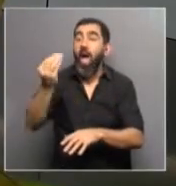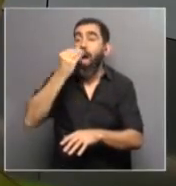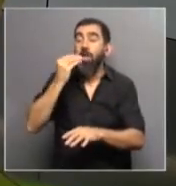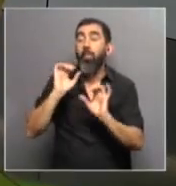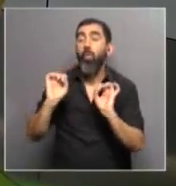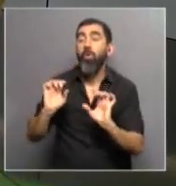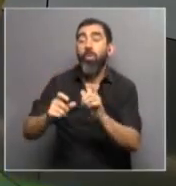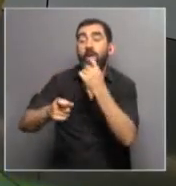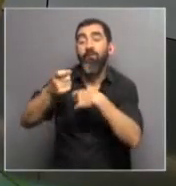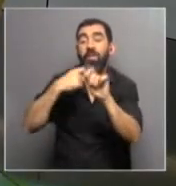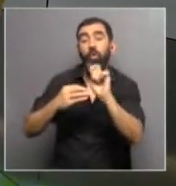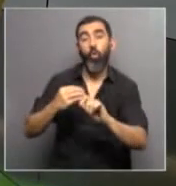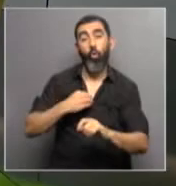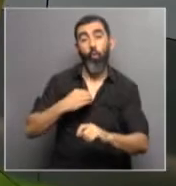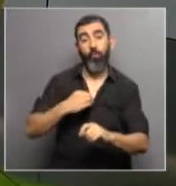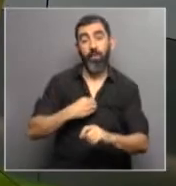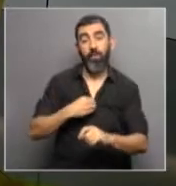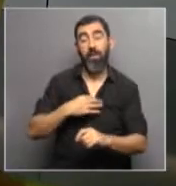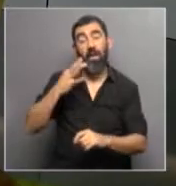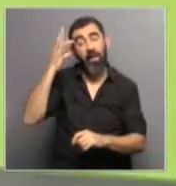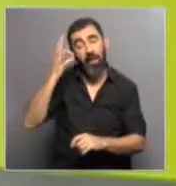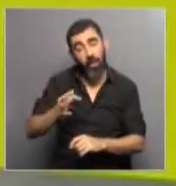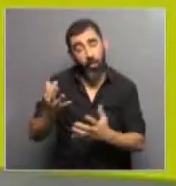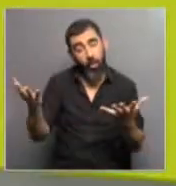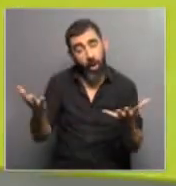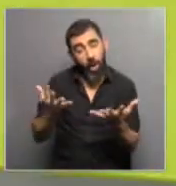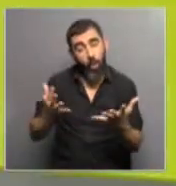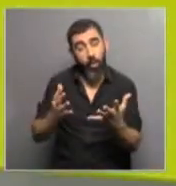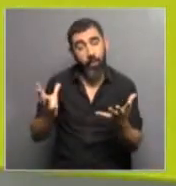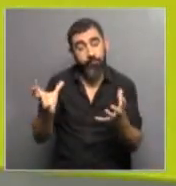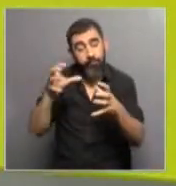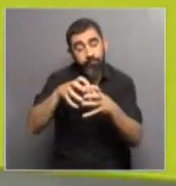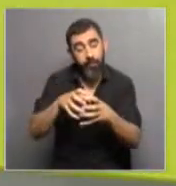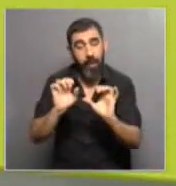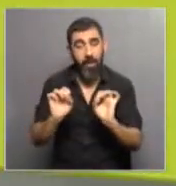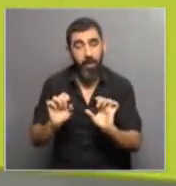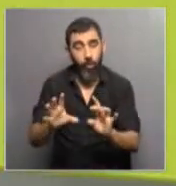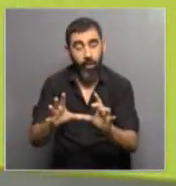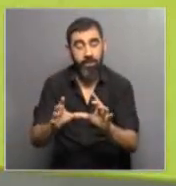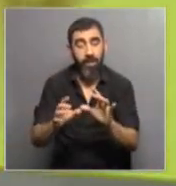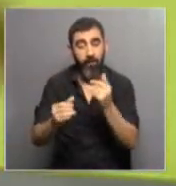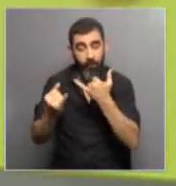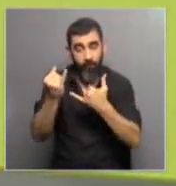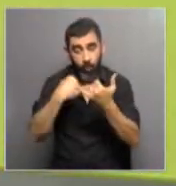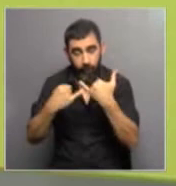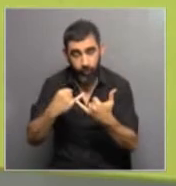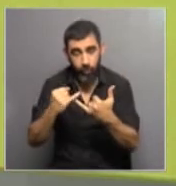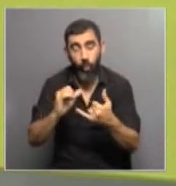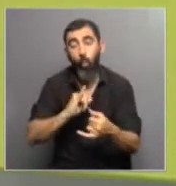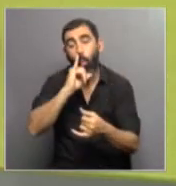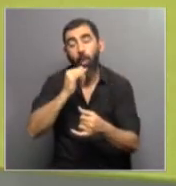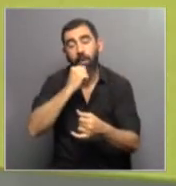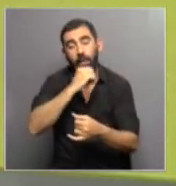vendemos confianza. Y yo creo que ahora tenemos que envasar naturaleza, envasar datos, contar